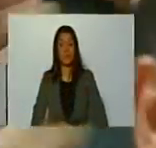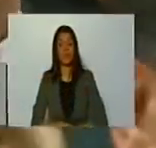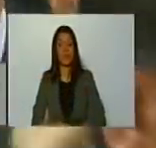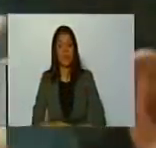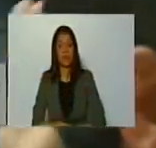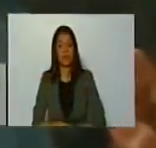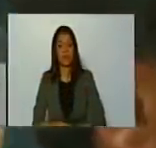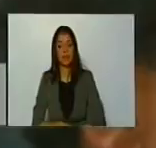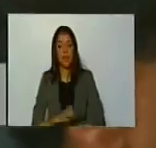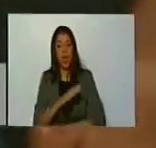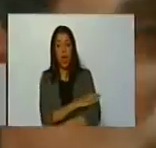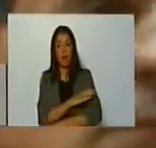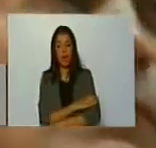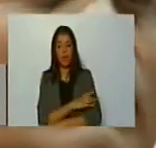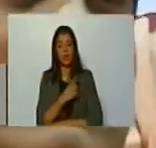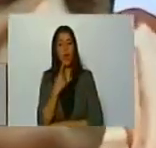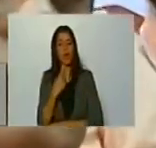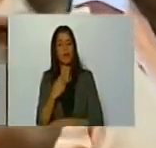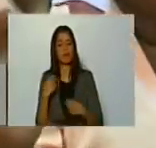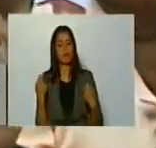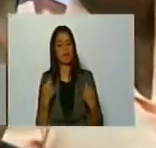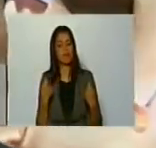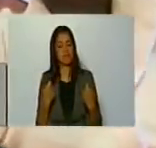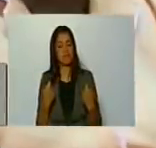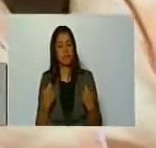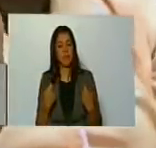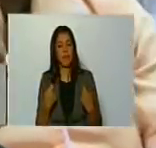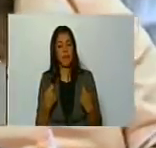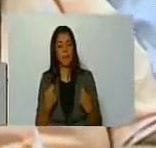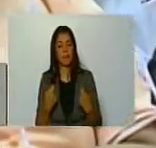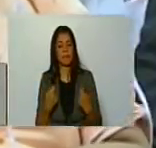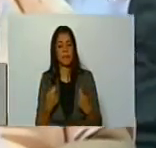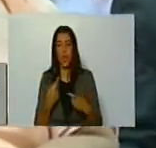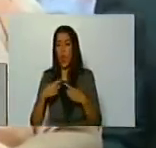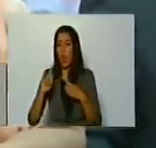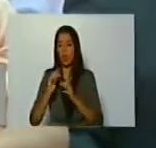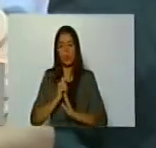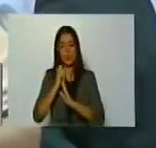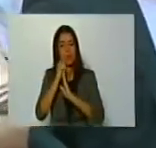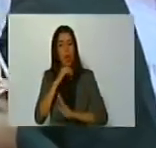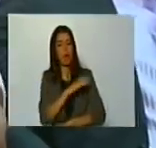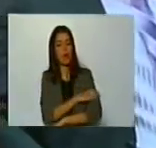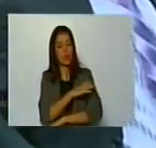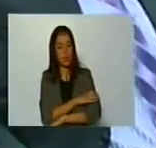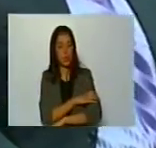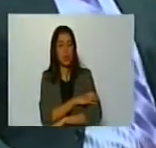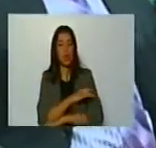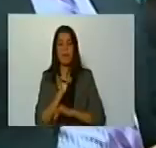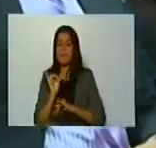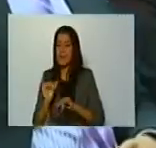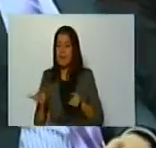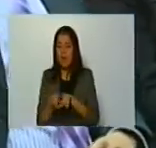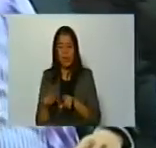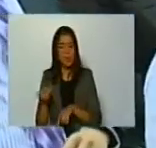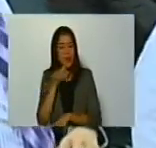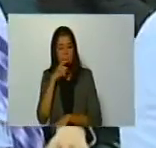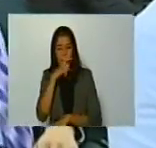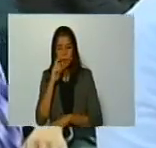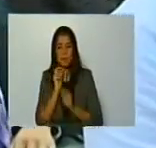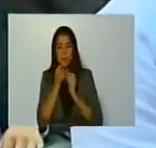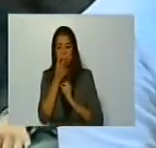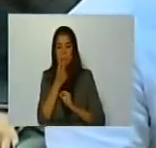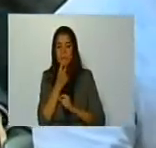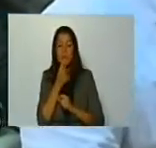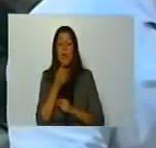Dijeron inclusive, uno de los Freddy Guevara, que tiene otro nombre, pero que son iguales, que estas